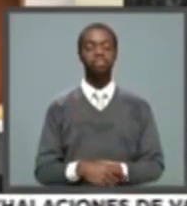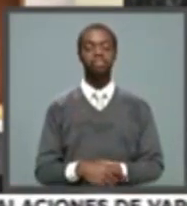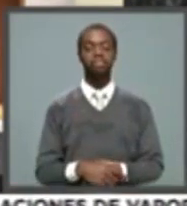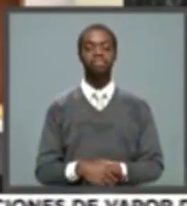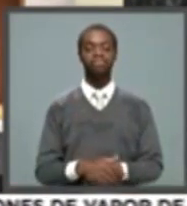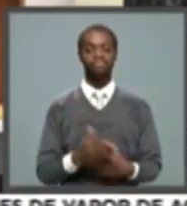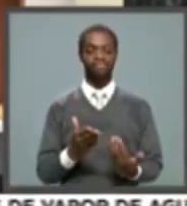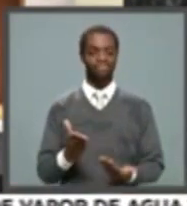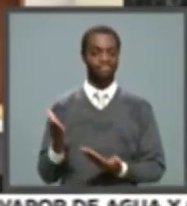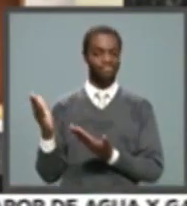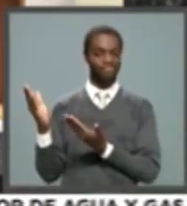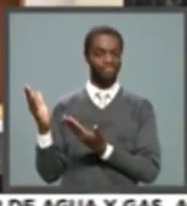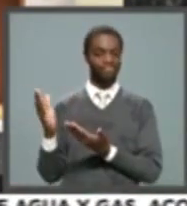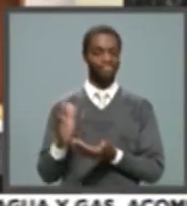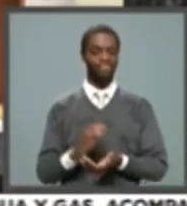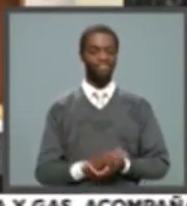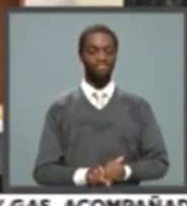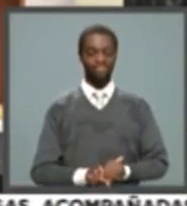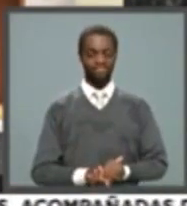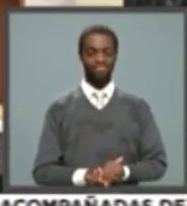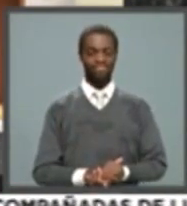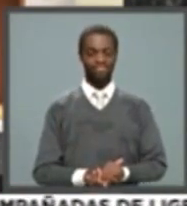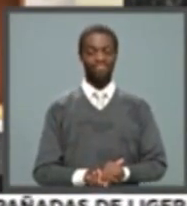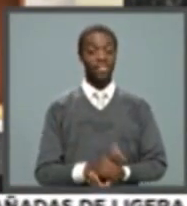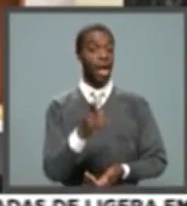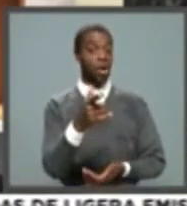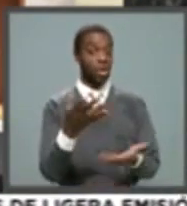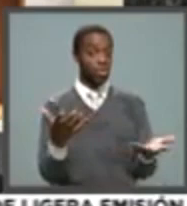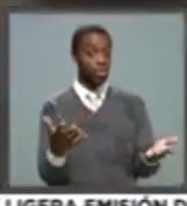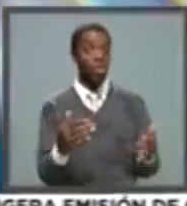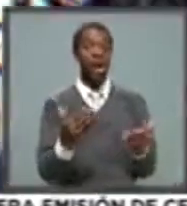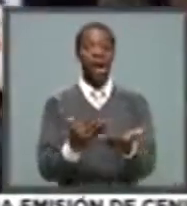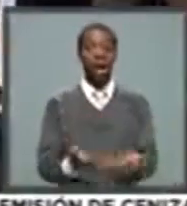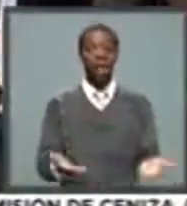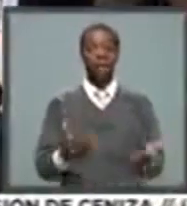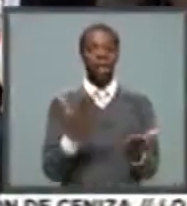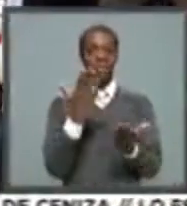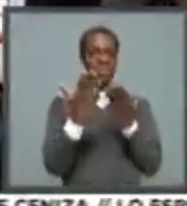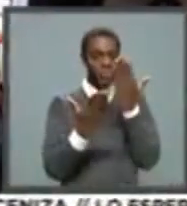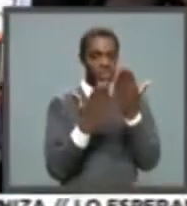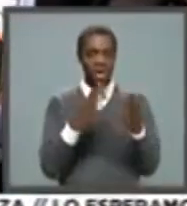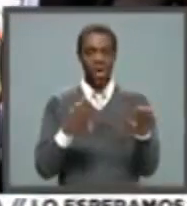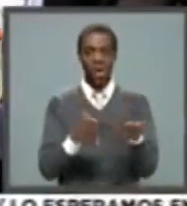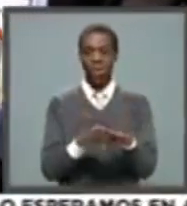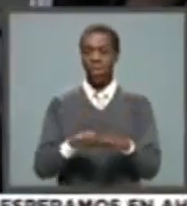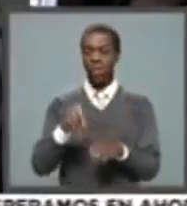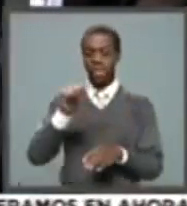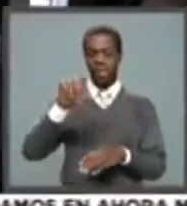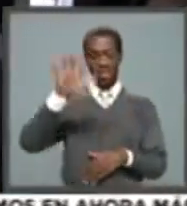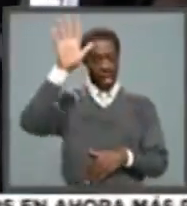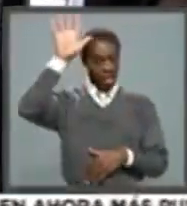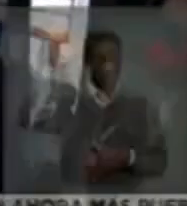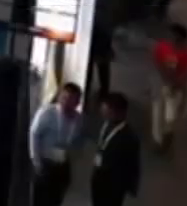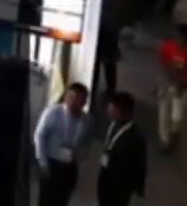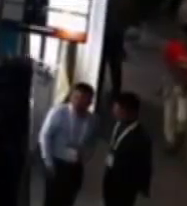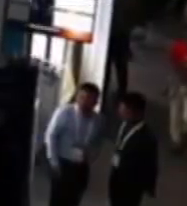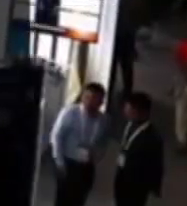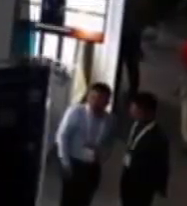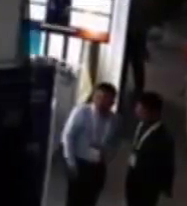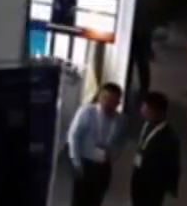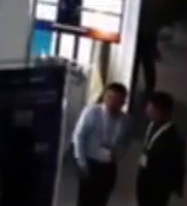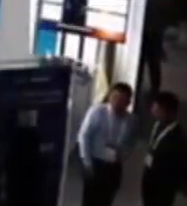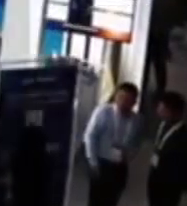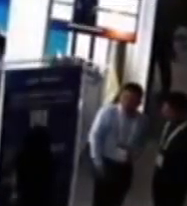Si estás buscando una alternativa para elegir la licenciatura que deseas estudiar con pasión, TV Azteca Puebla te invita a